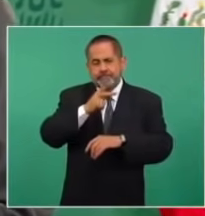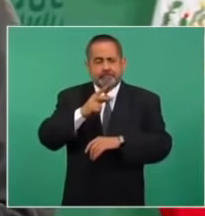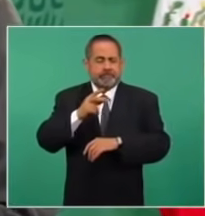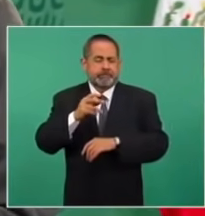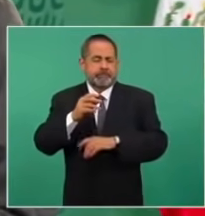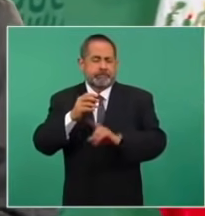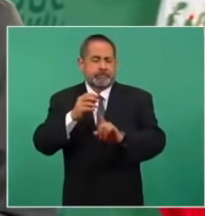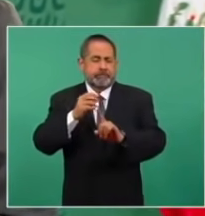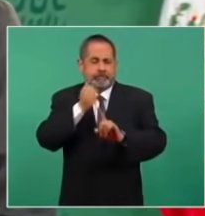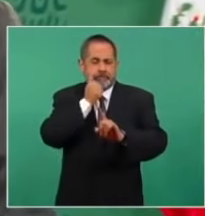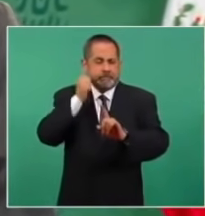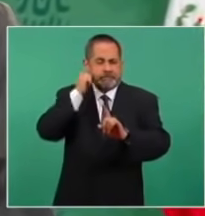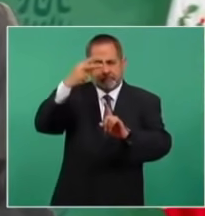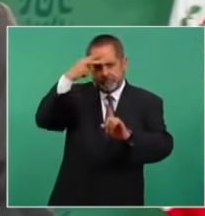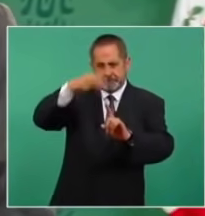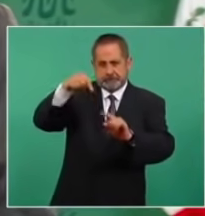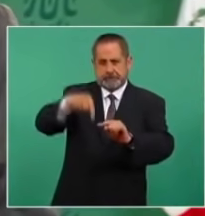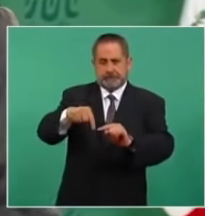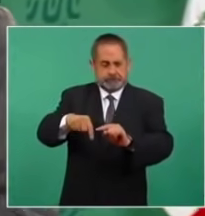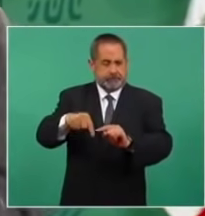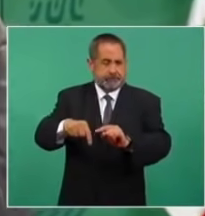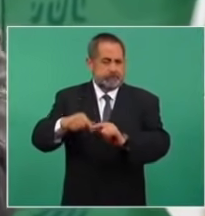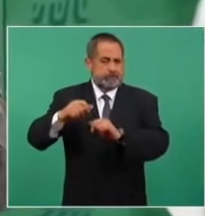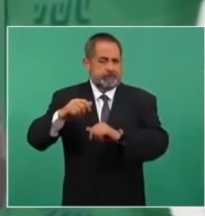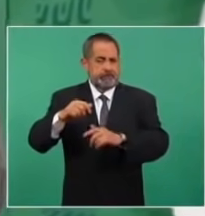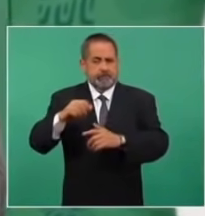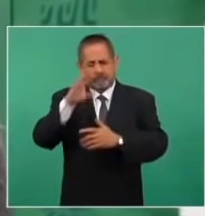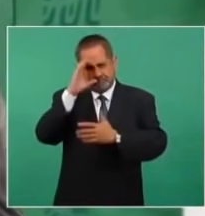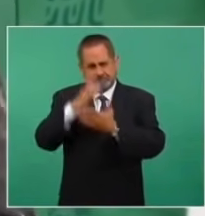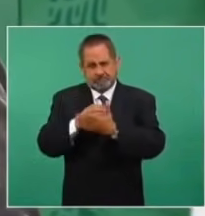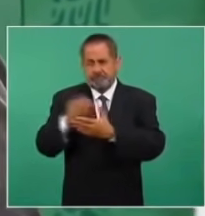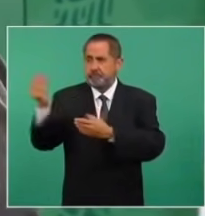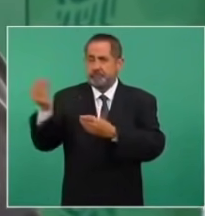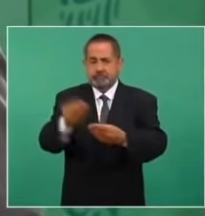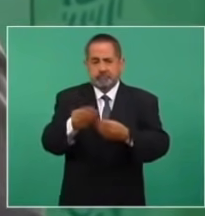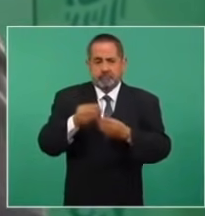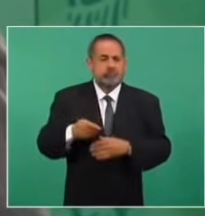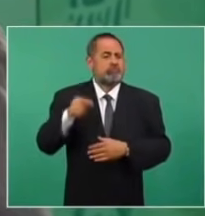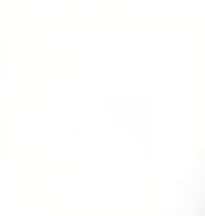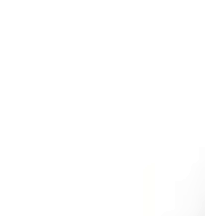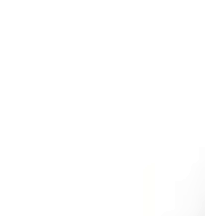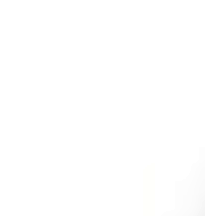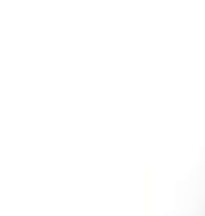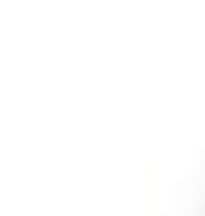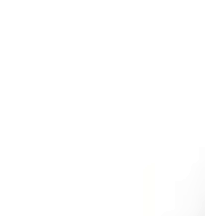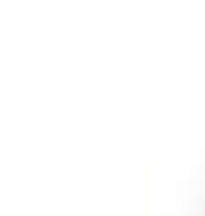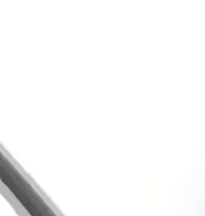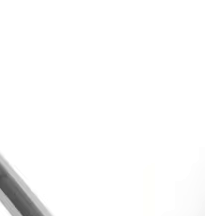apostólico y ellos van a difundir